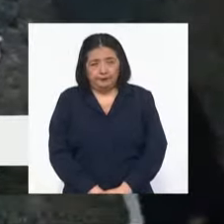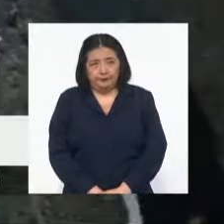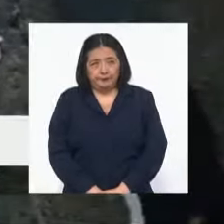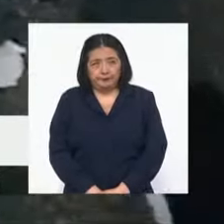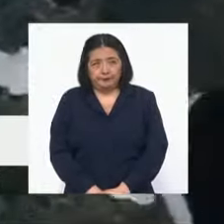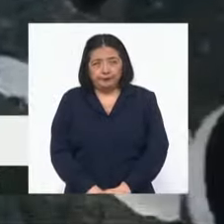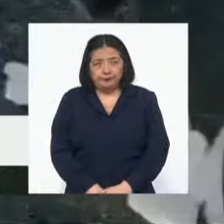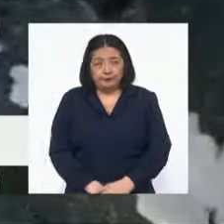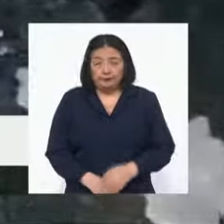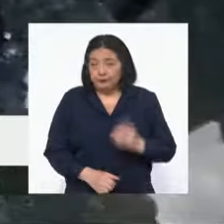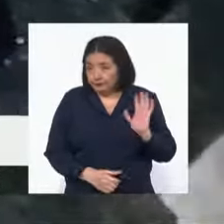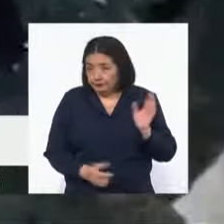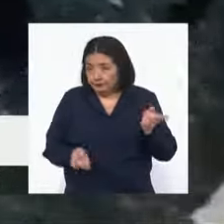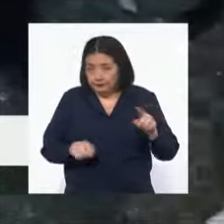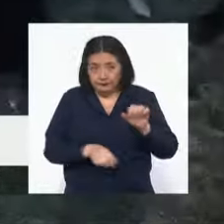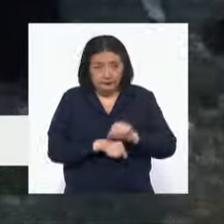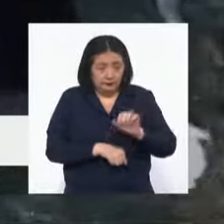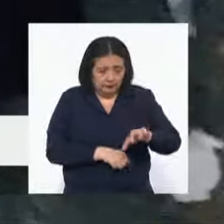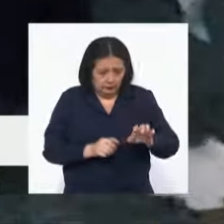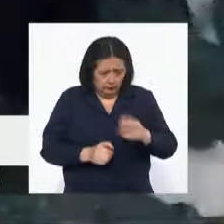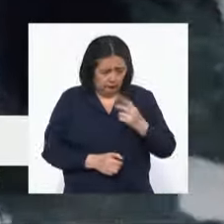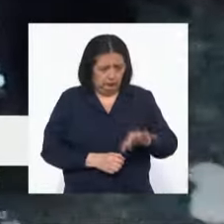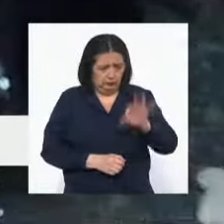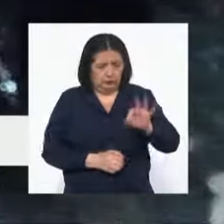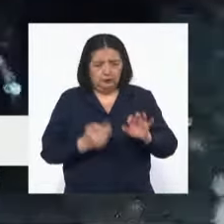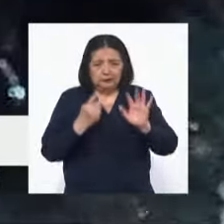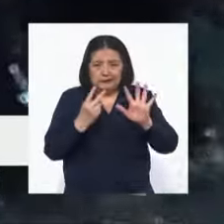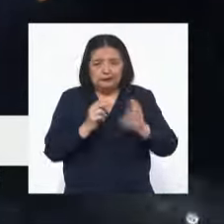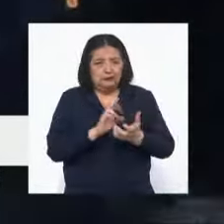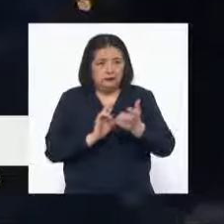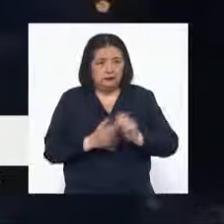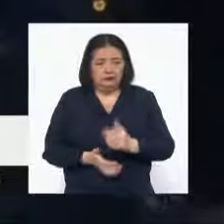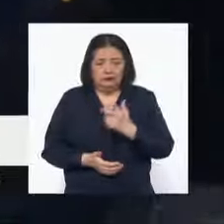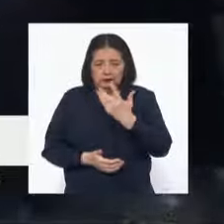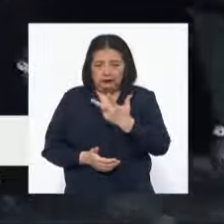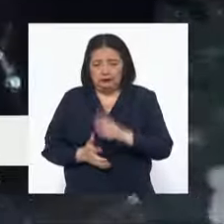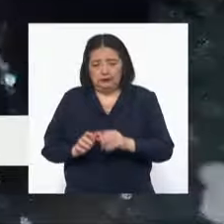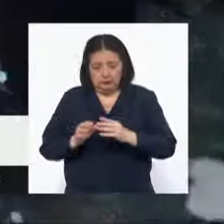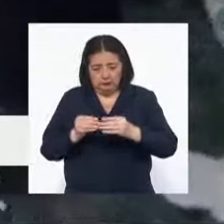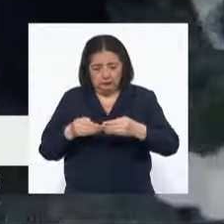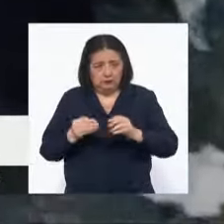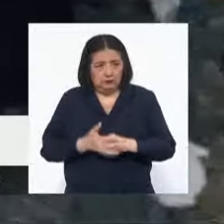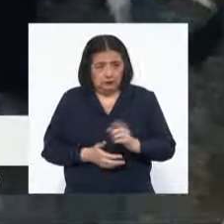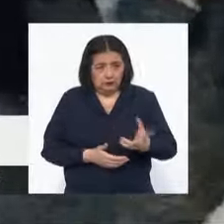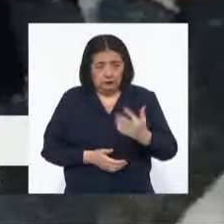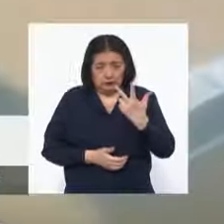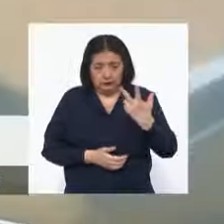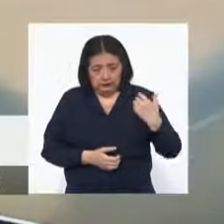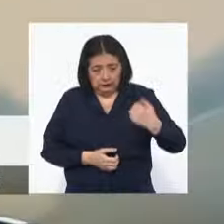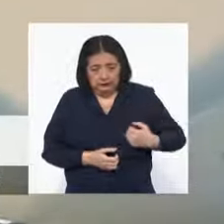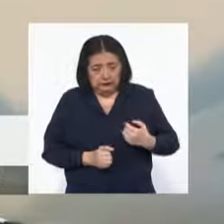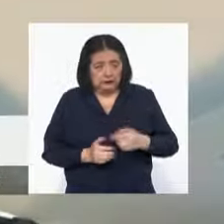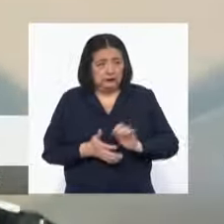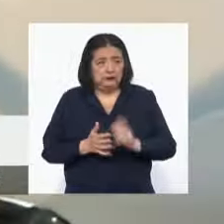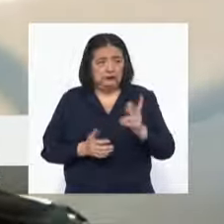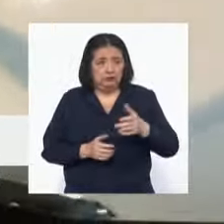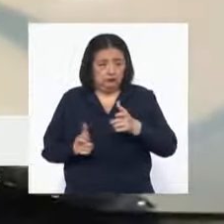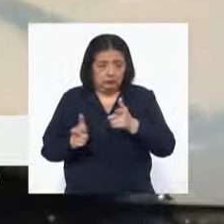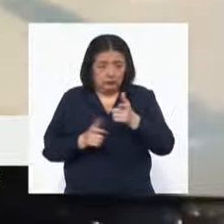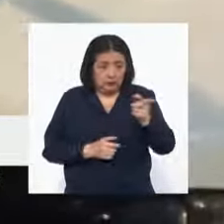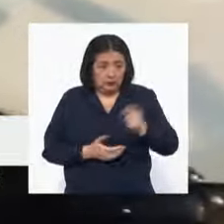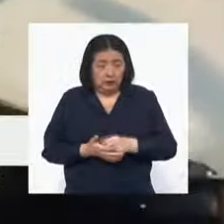En la intervención se recuperaron 7 celulares, 3 billeteras, 3 carteras y una secadora de cabello. Denis Ángel